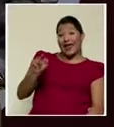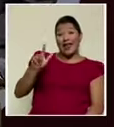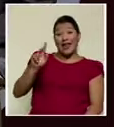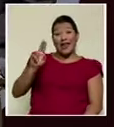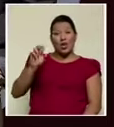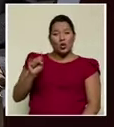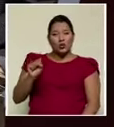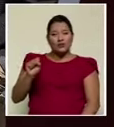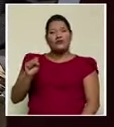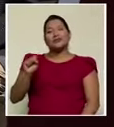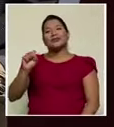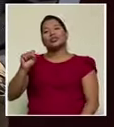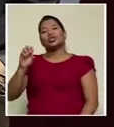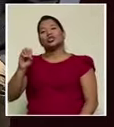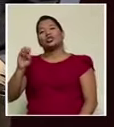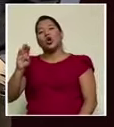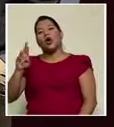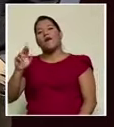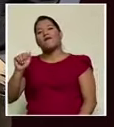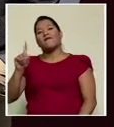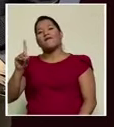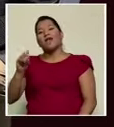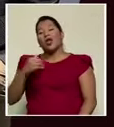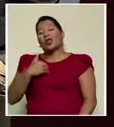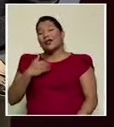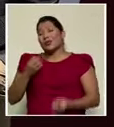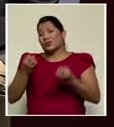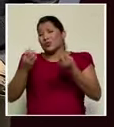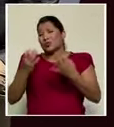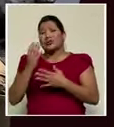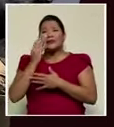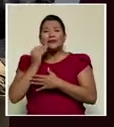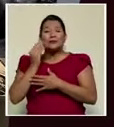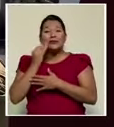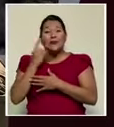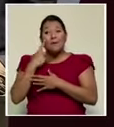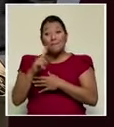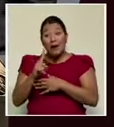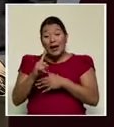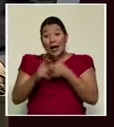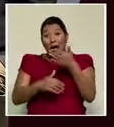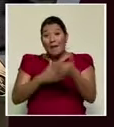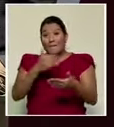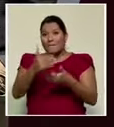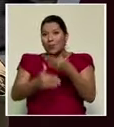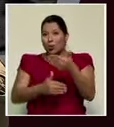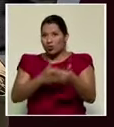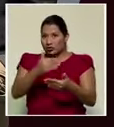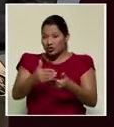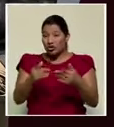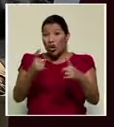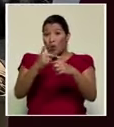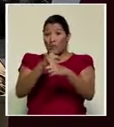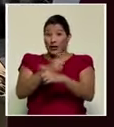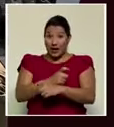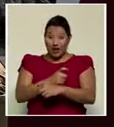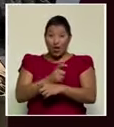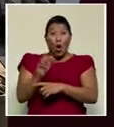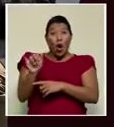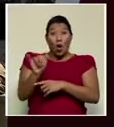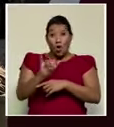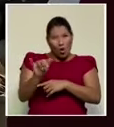sobrada experiencia, a propósito de su apellido, para, digamos, procesos que eran altamente complicados, como fue el proceso